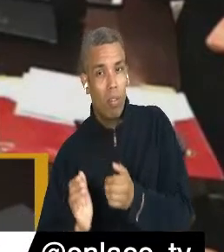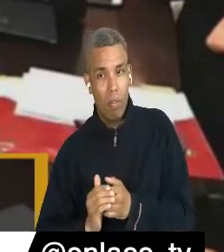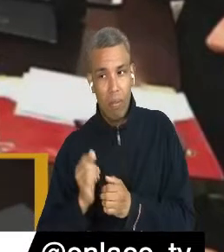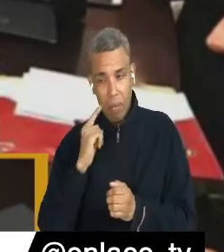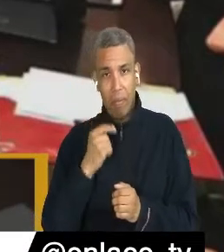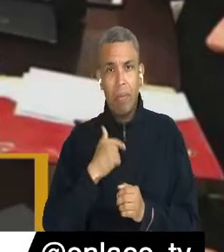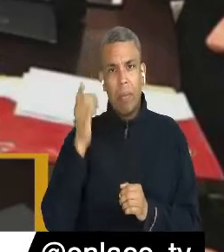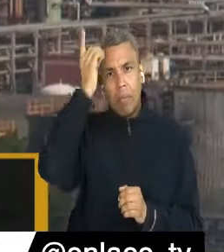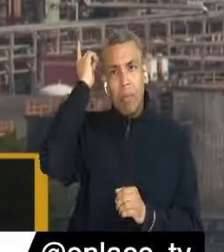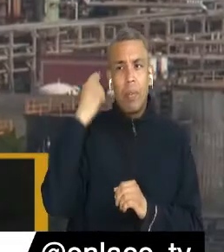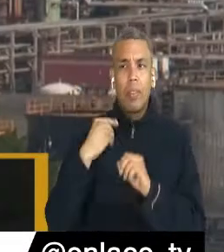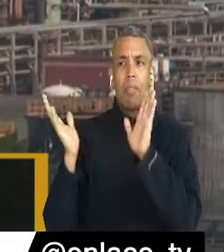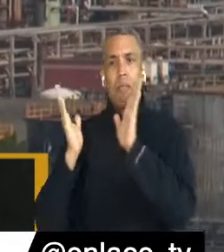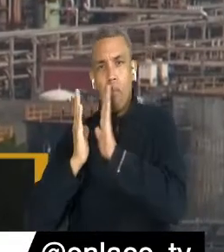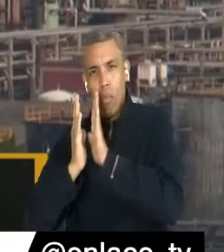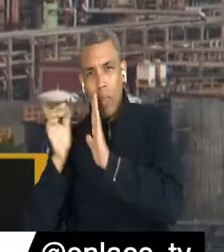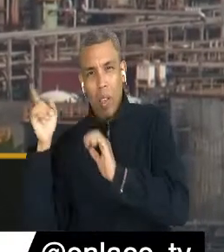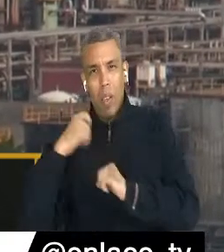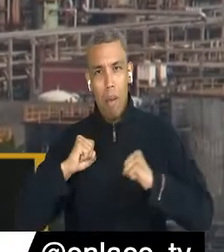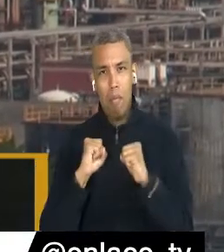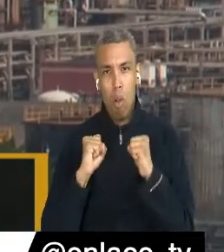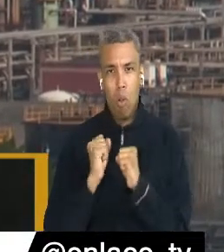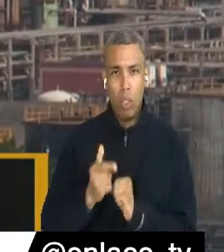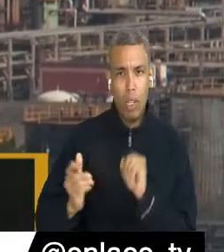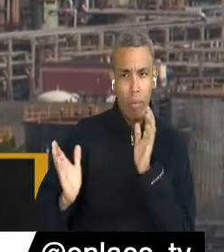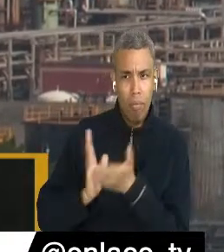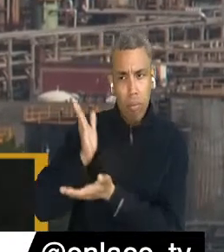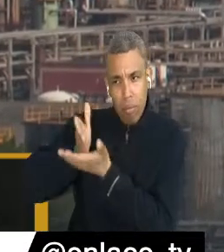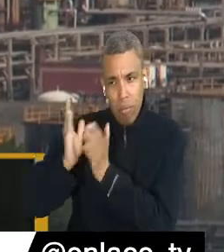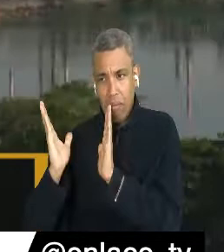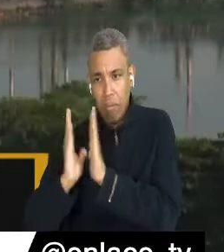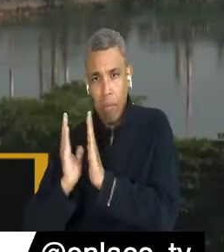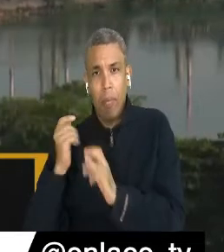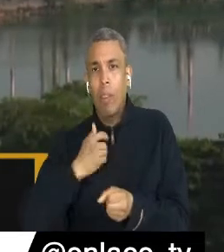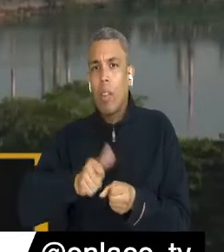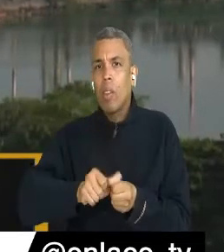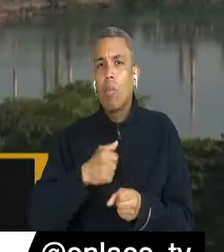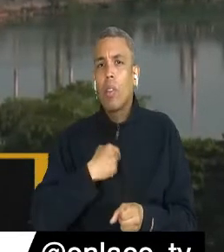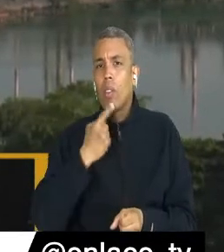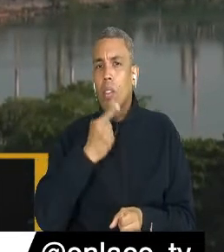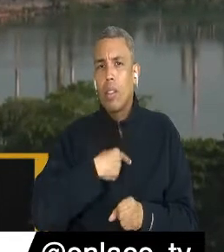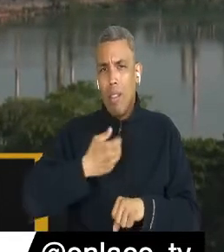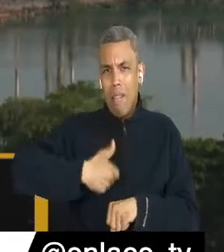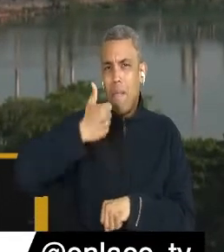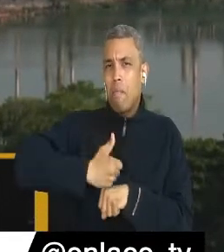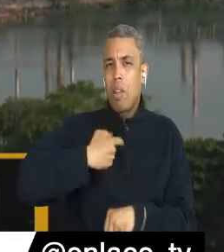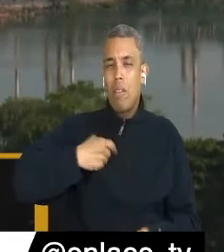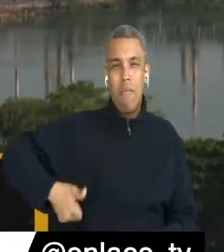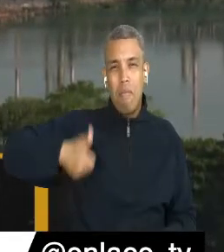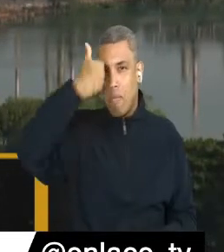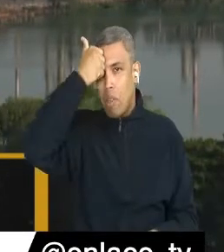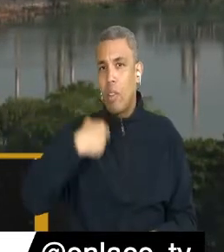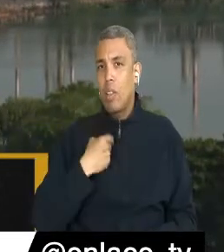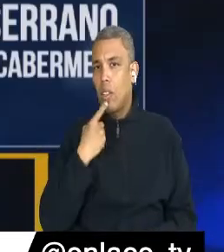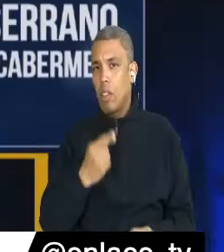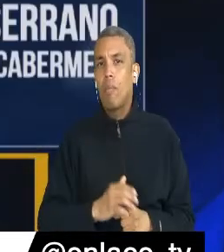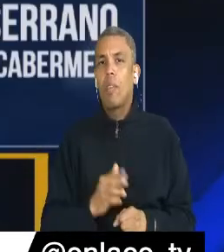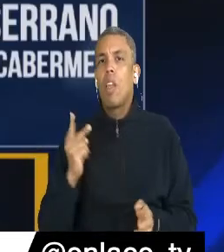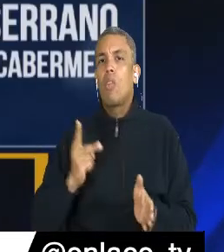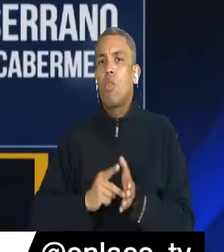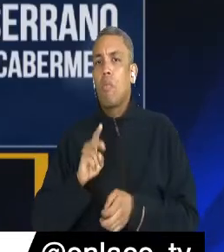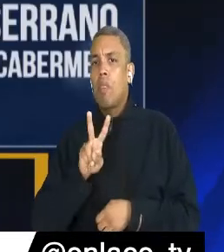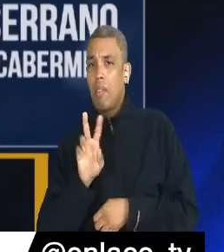de Ecopetrol, Juan Carlos Echeverry, que la compañía de petróleos mantiene la negativa de realizar el PMRB antes del año 2020.